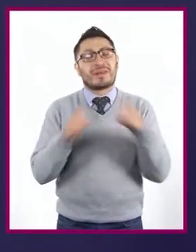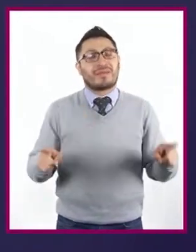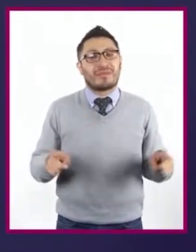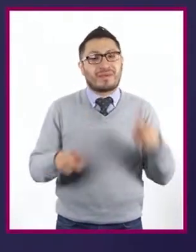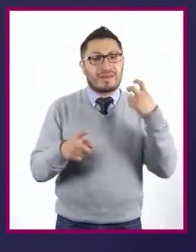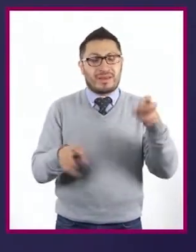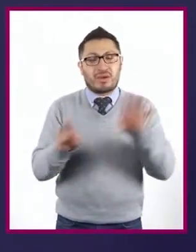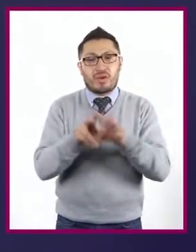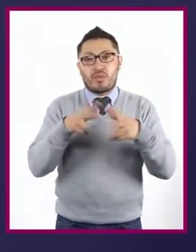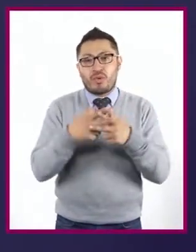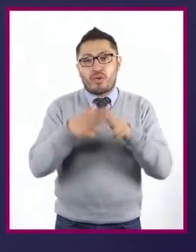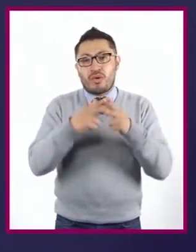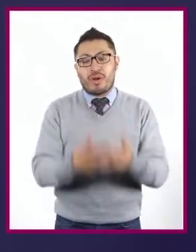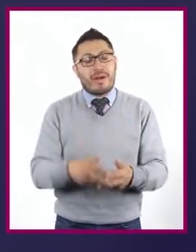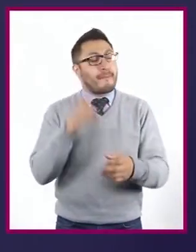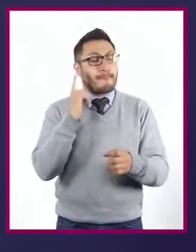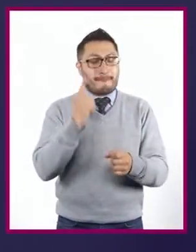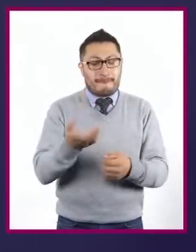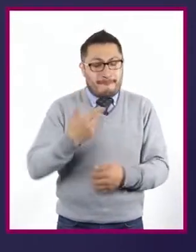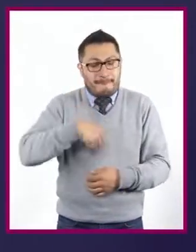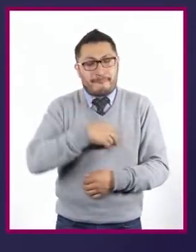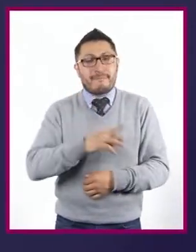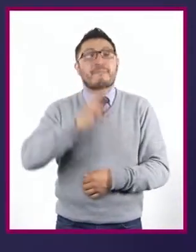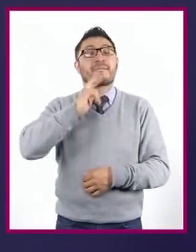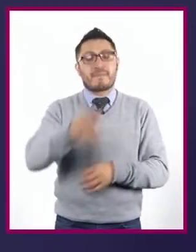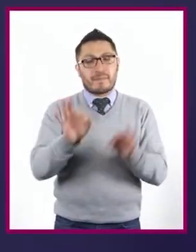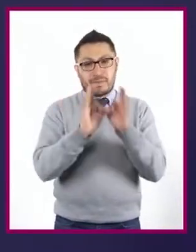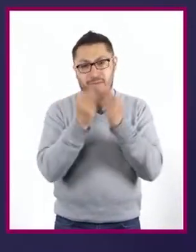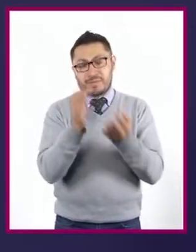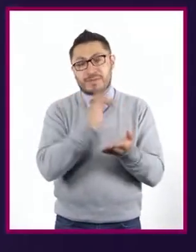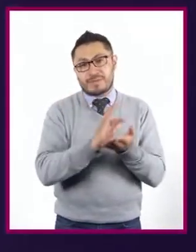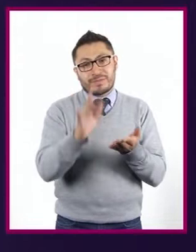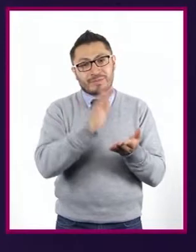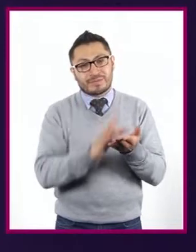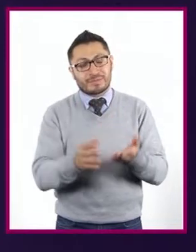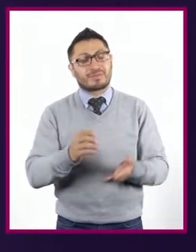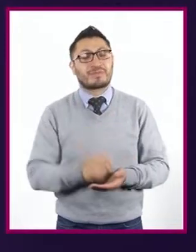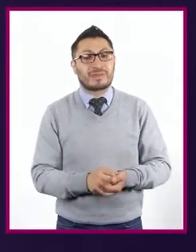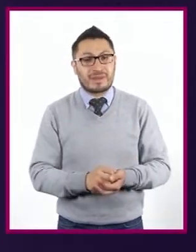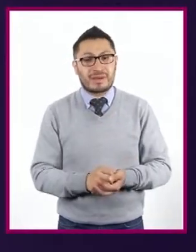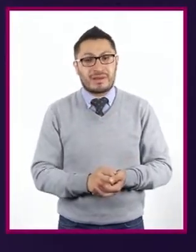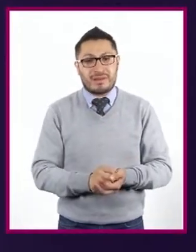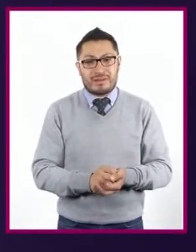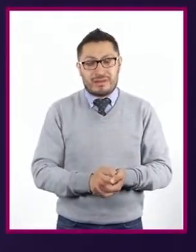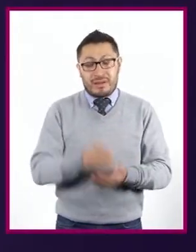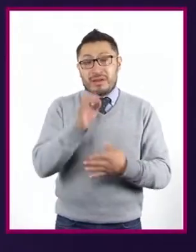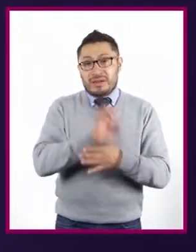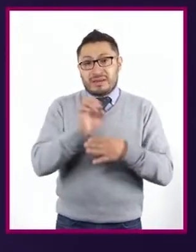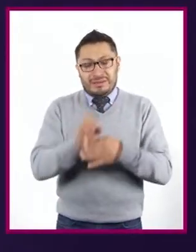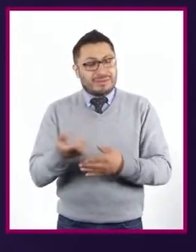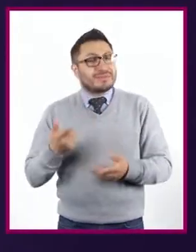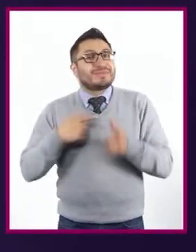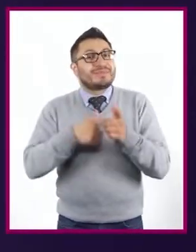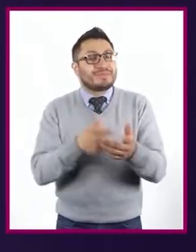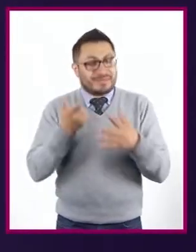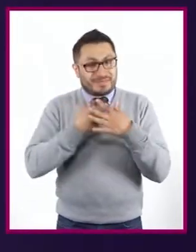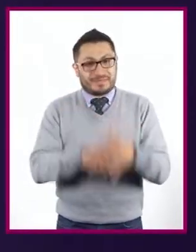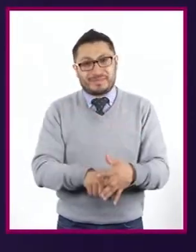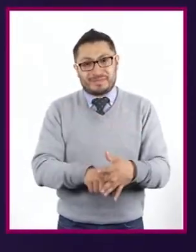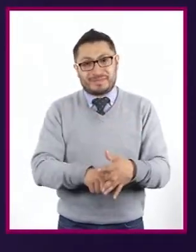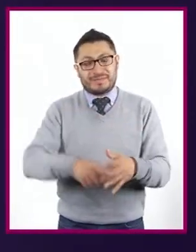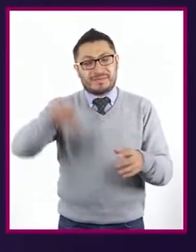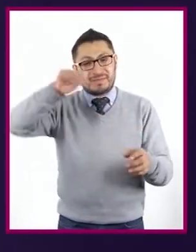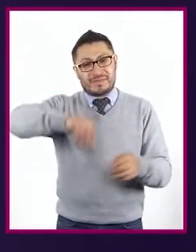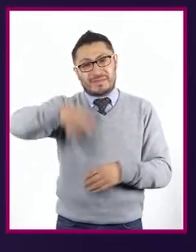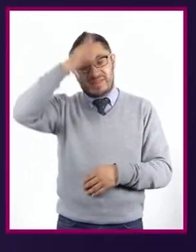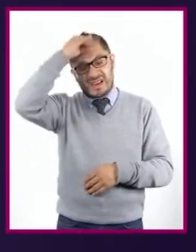dará herramientas para ser lectores más críticos de notas informativas. Entonces, adentrémonos en este aprendizaje